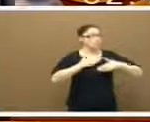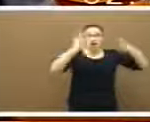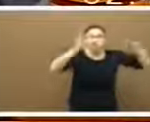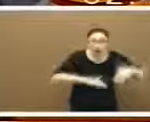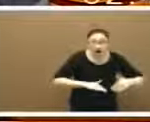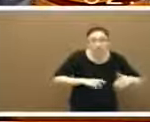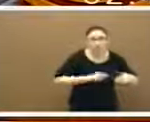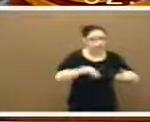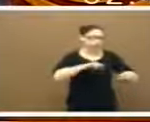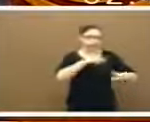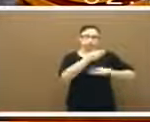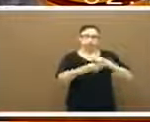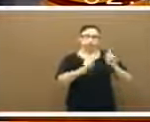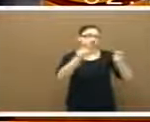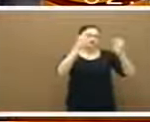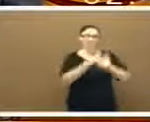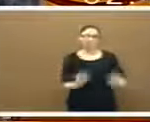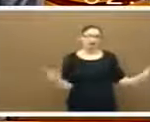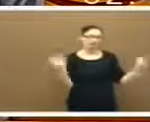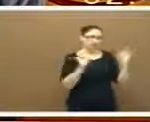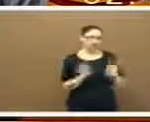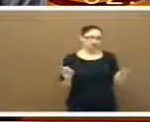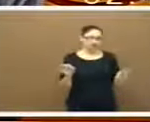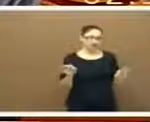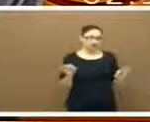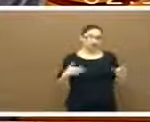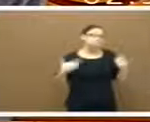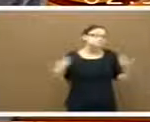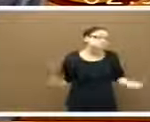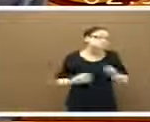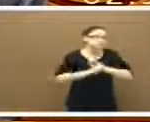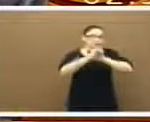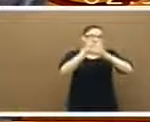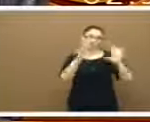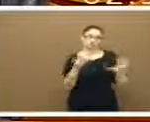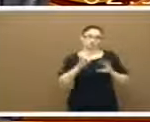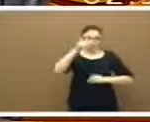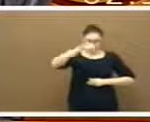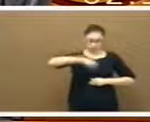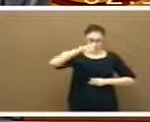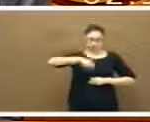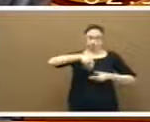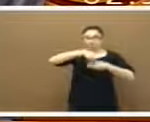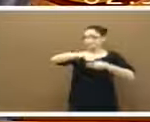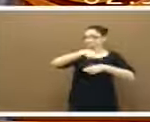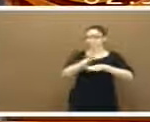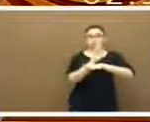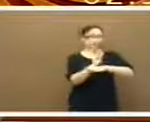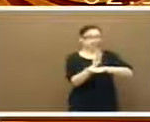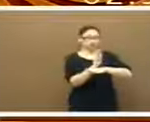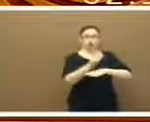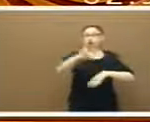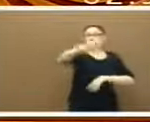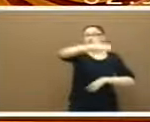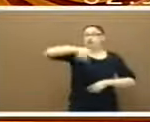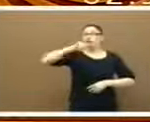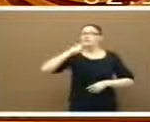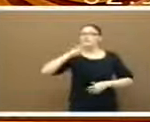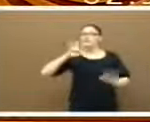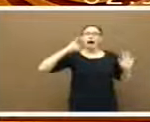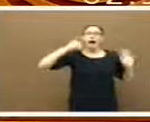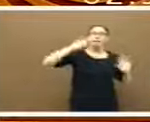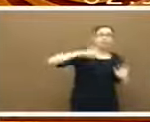gobierna y del grupo parlamentario que le sustenta. Y, evidentemente, aquí dentro del juego parlamentario, pues todos diremos, bueno, me las voy a ver de aquí